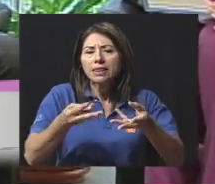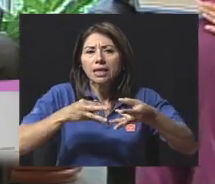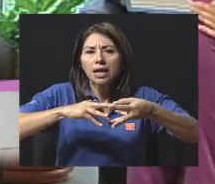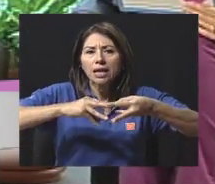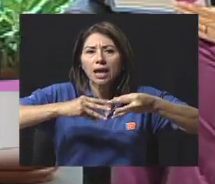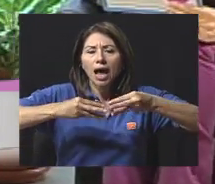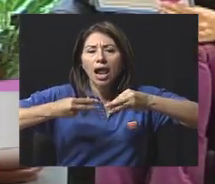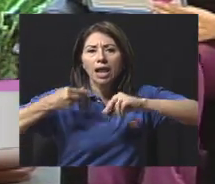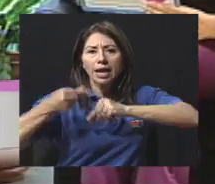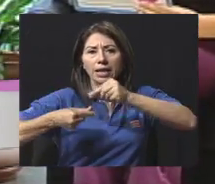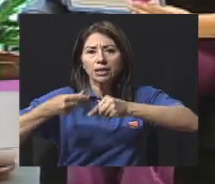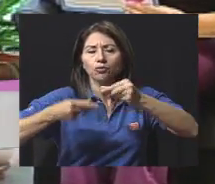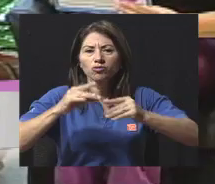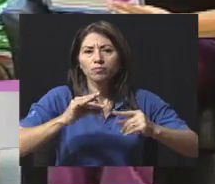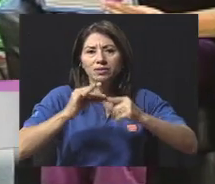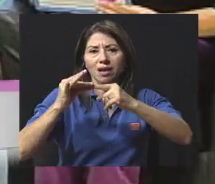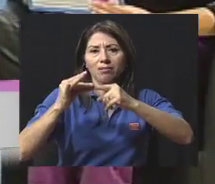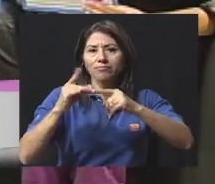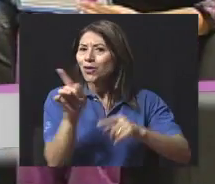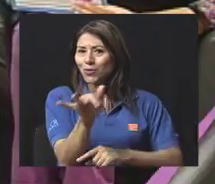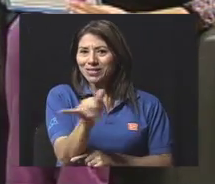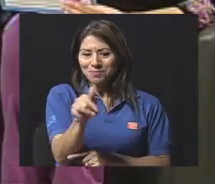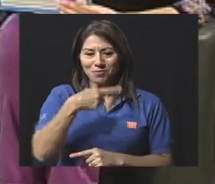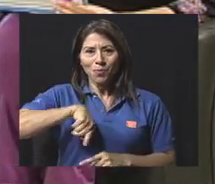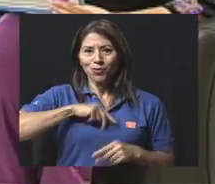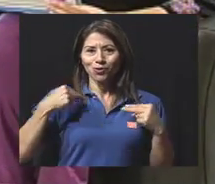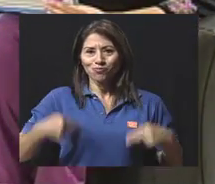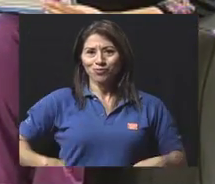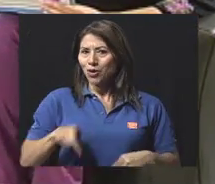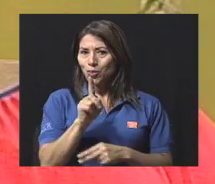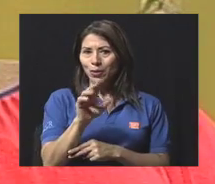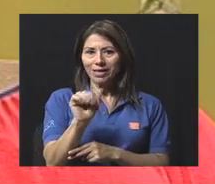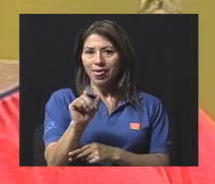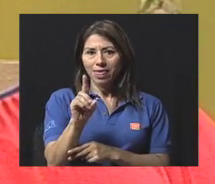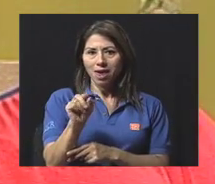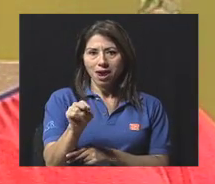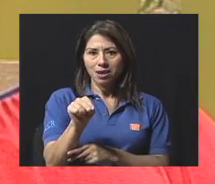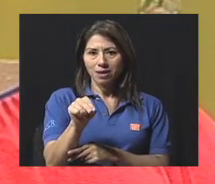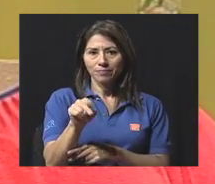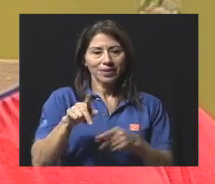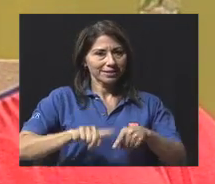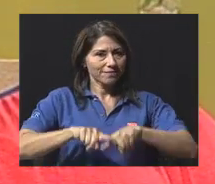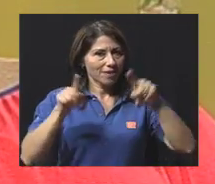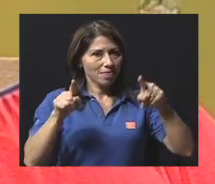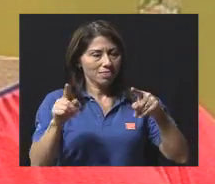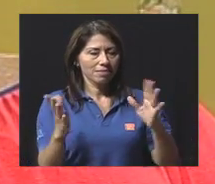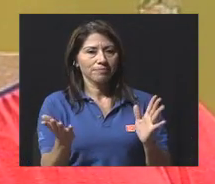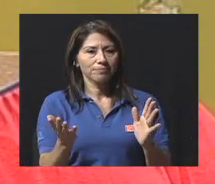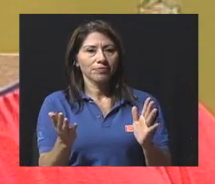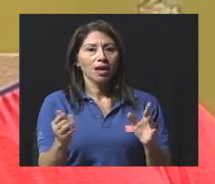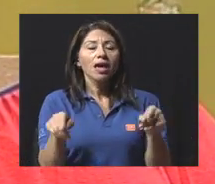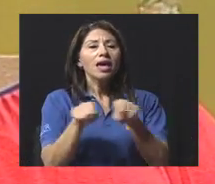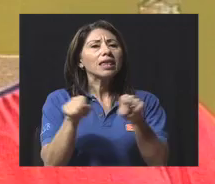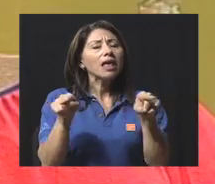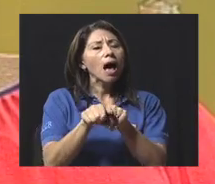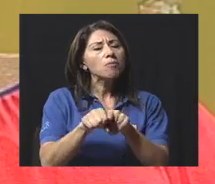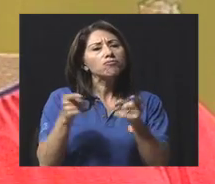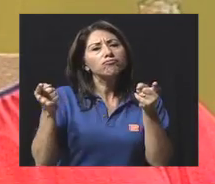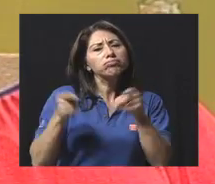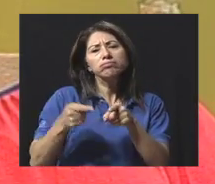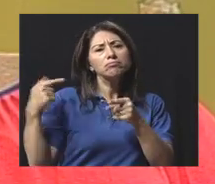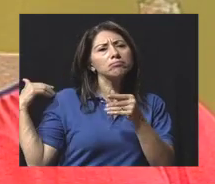genético especial no es el mismo de nosotros no es el ADN y además e históricamente